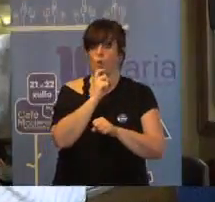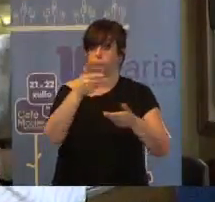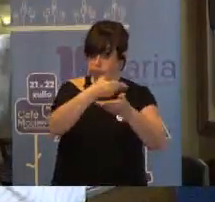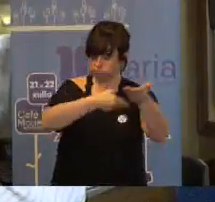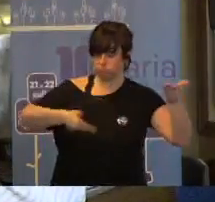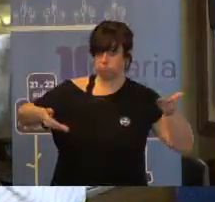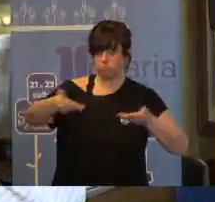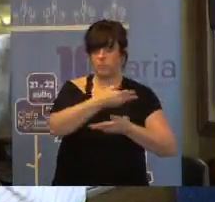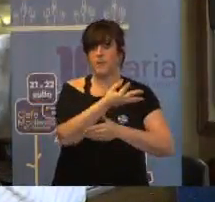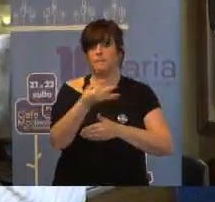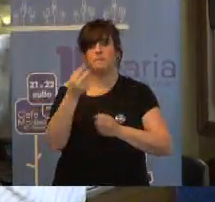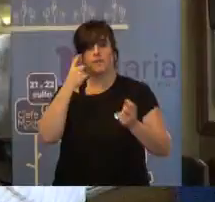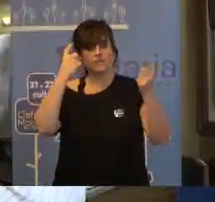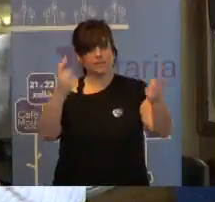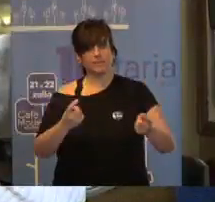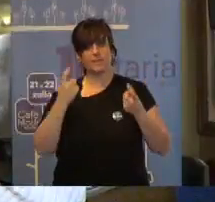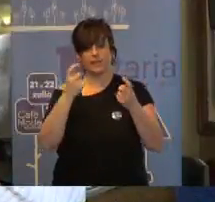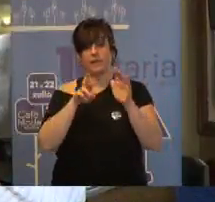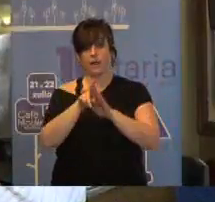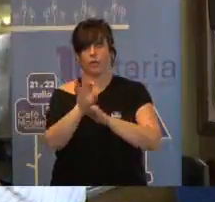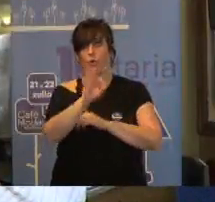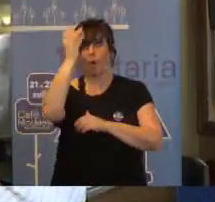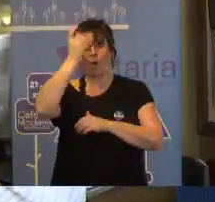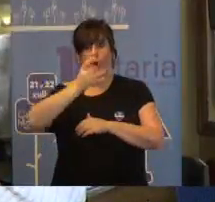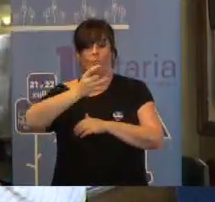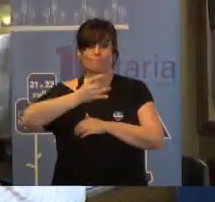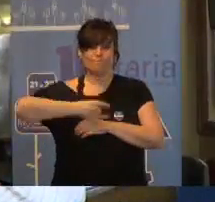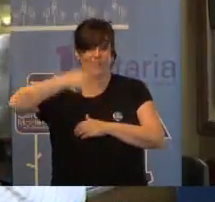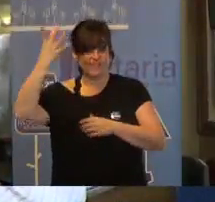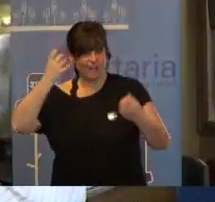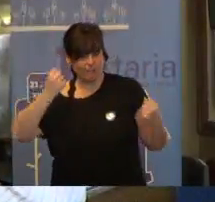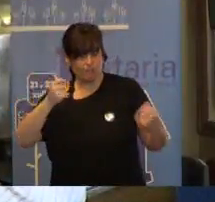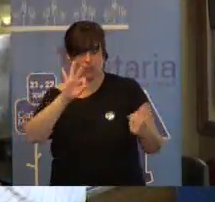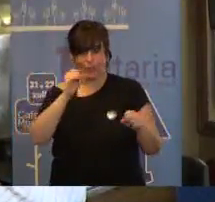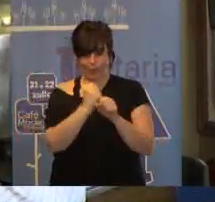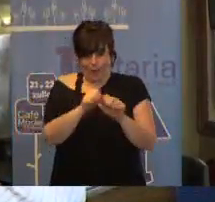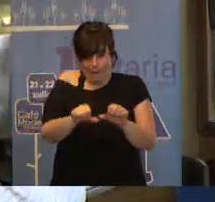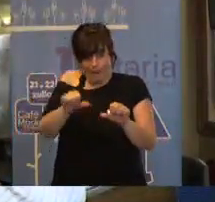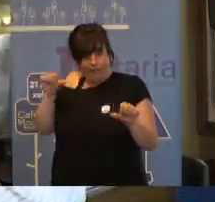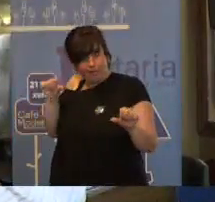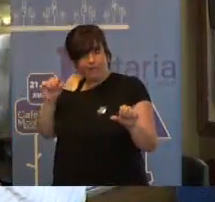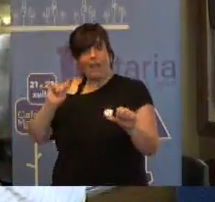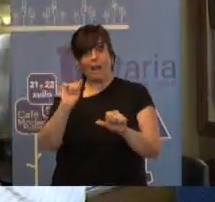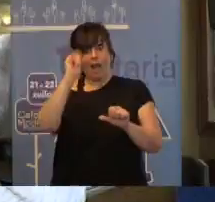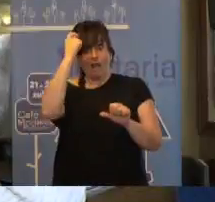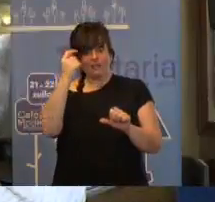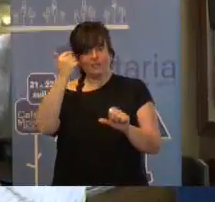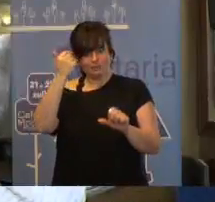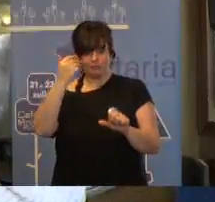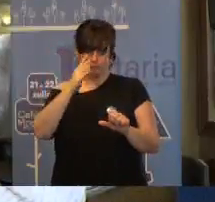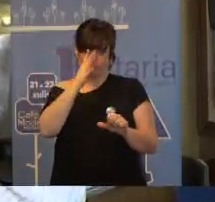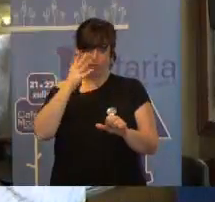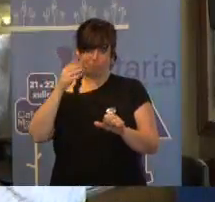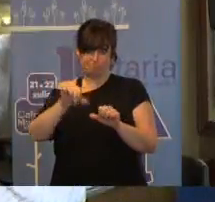e achegar eses recursos, esas ideas forza, ese traballo que xa temos feito, que foi exitoso, tamén aprender dos